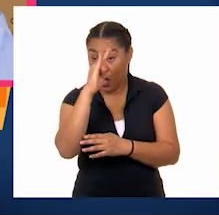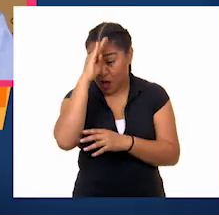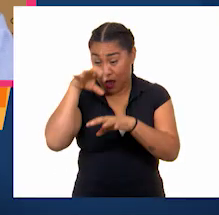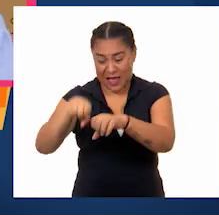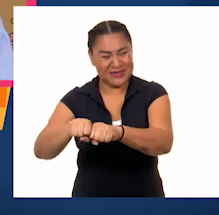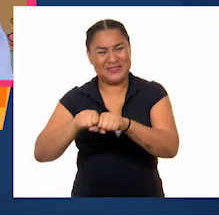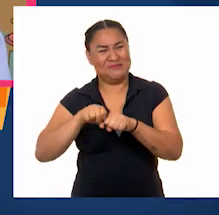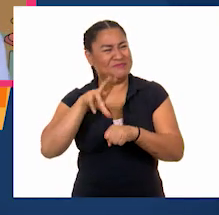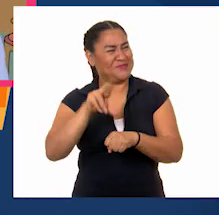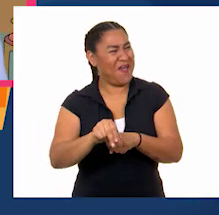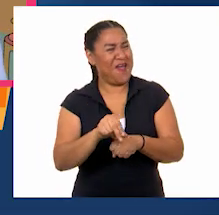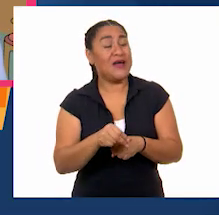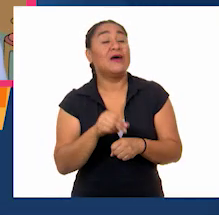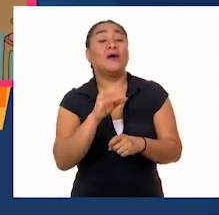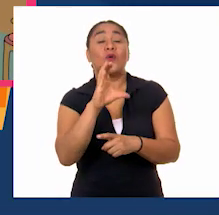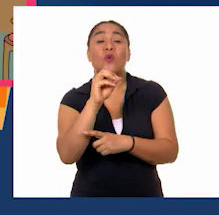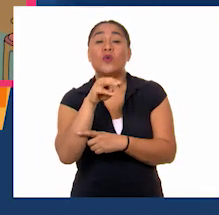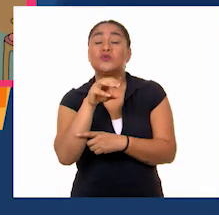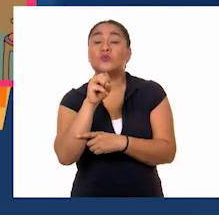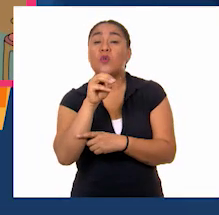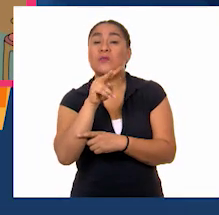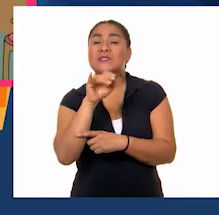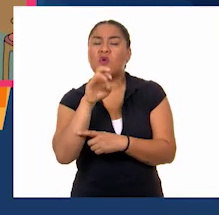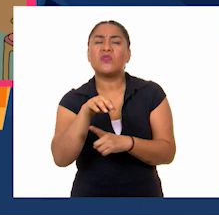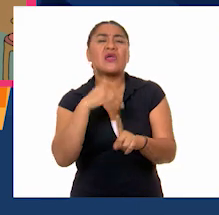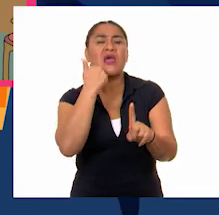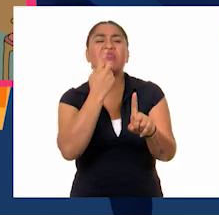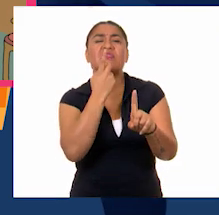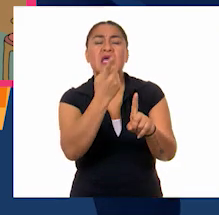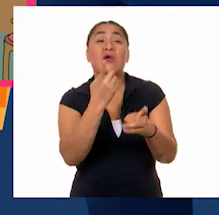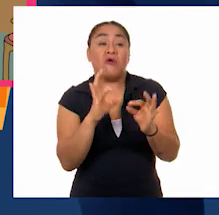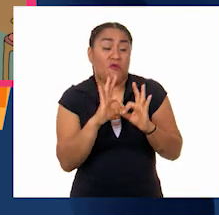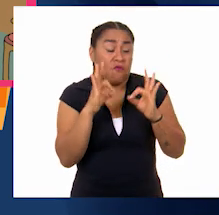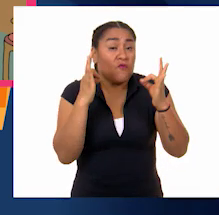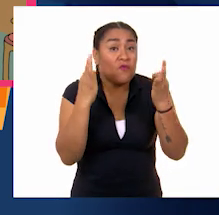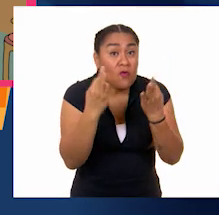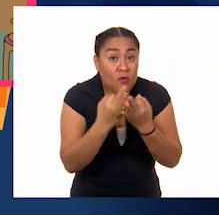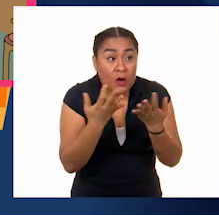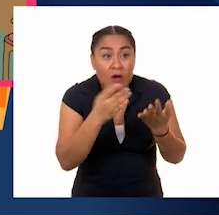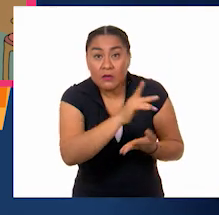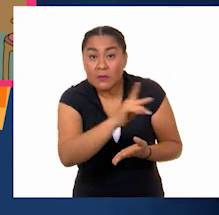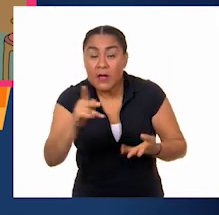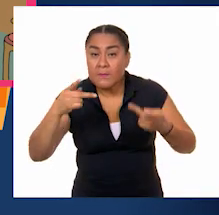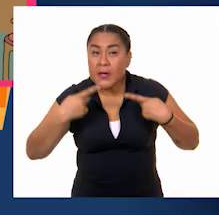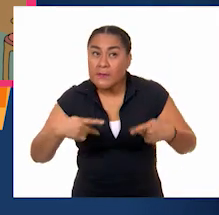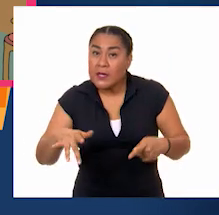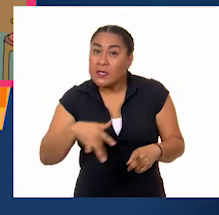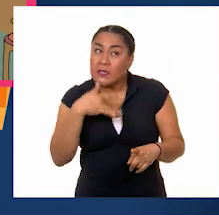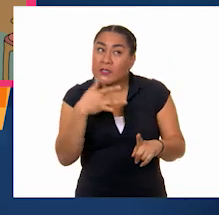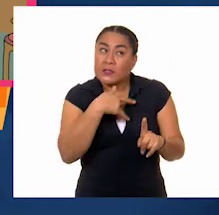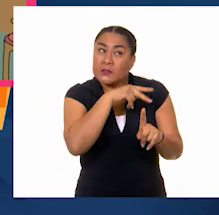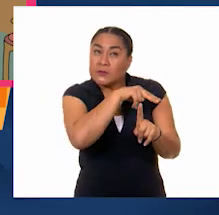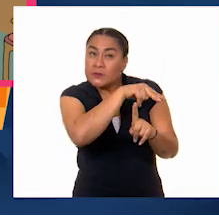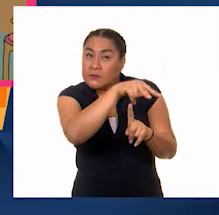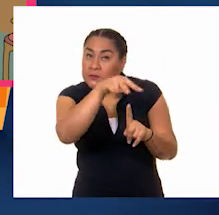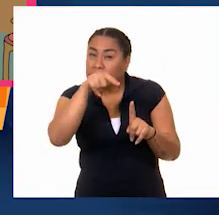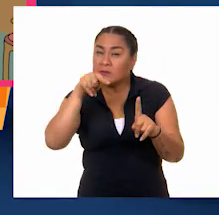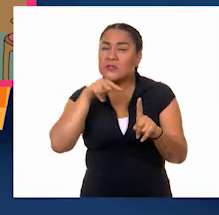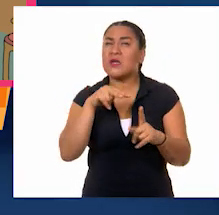La cosmovisión, sí, es la forma en que los seres humanos vemos,